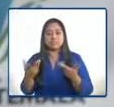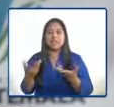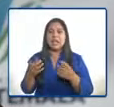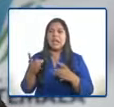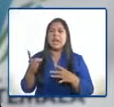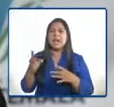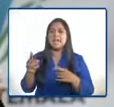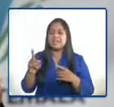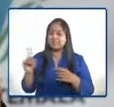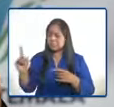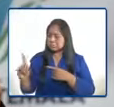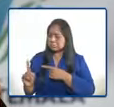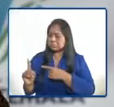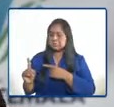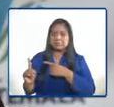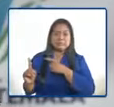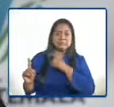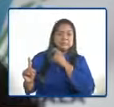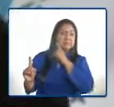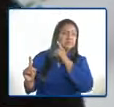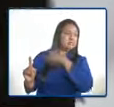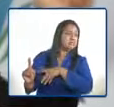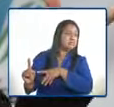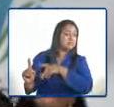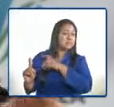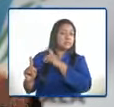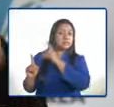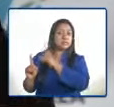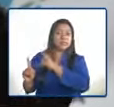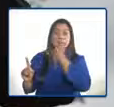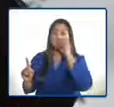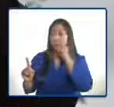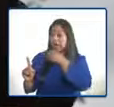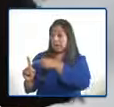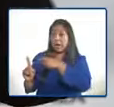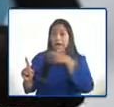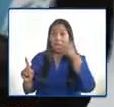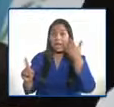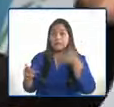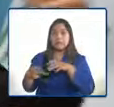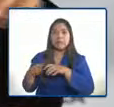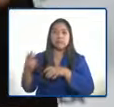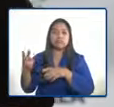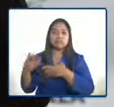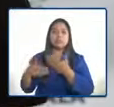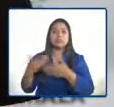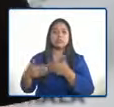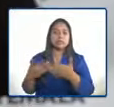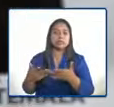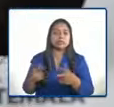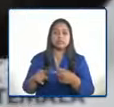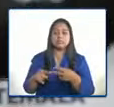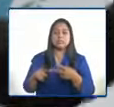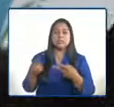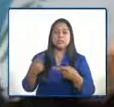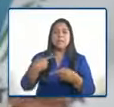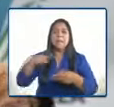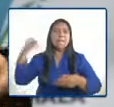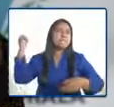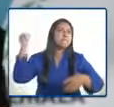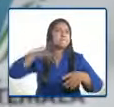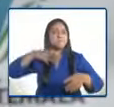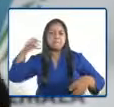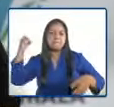ellos son discriminados. ¿Por qué? Porque hemos oído en el pasado que abandonaban proceso, que tiraban